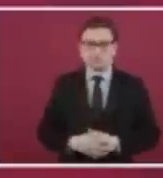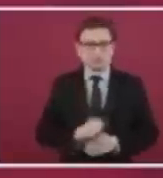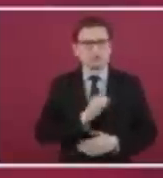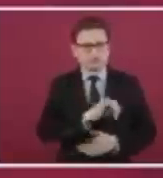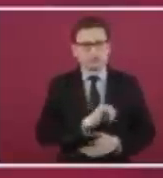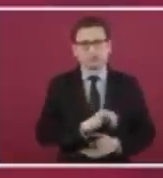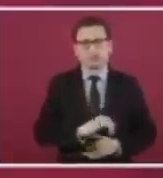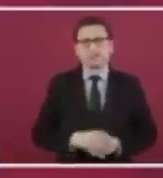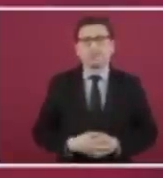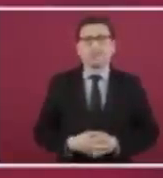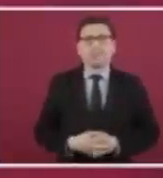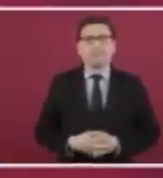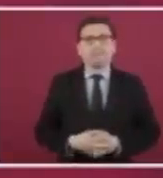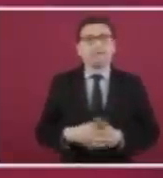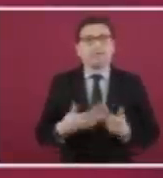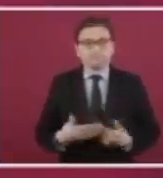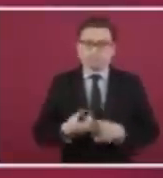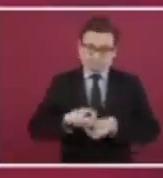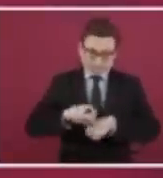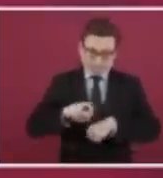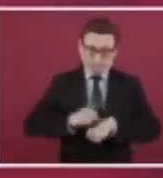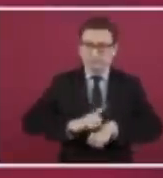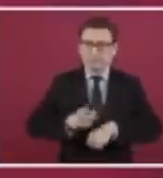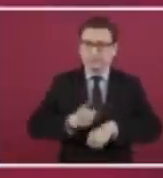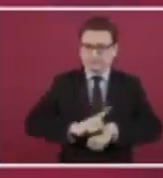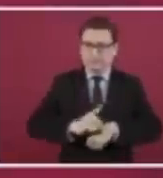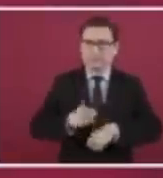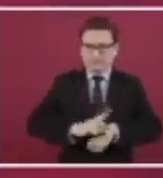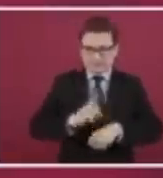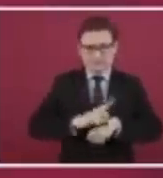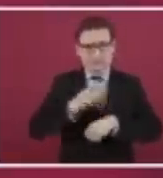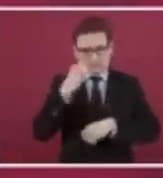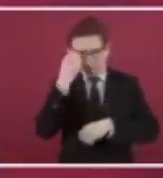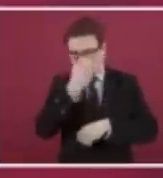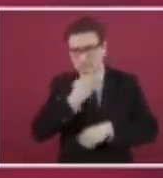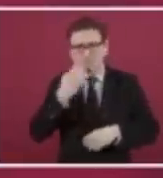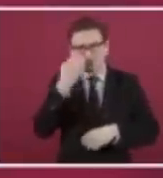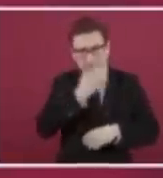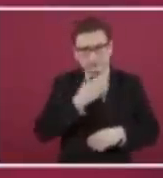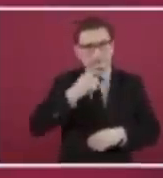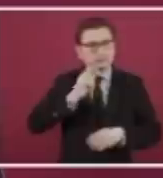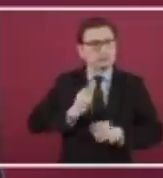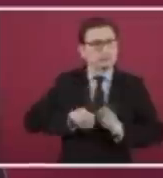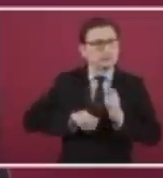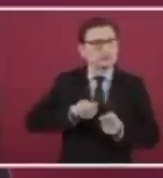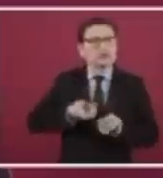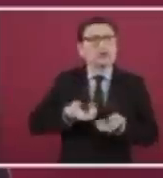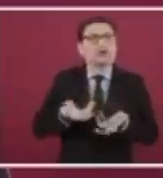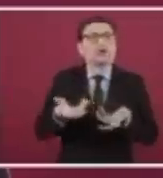Bueno, diario evaluamos.